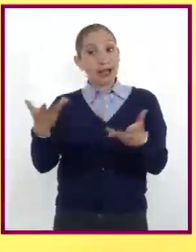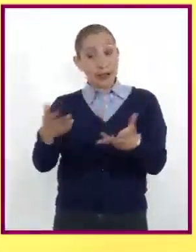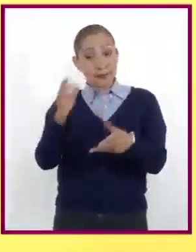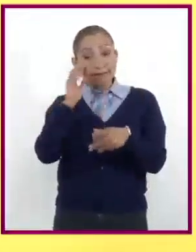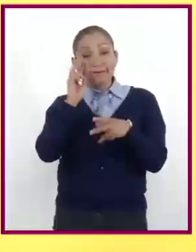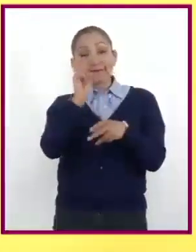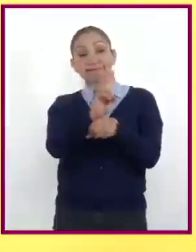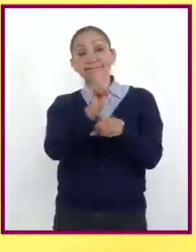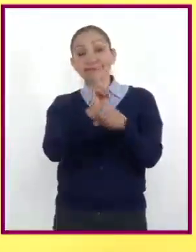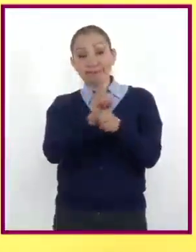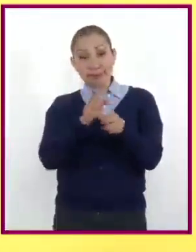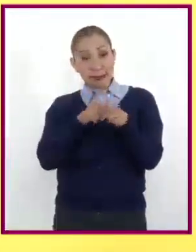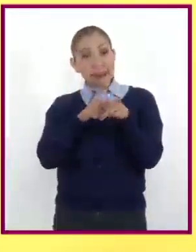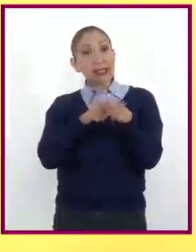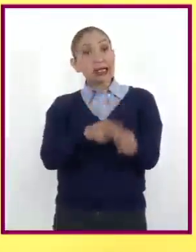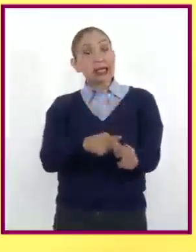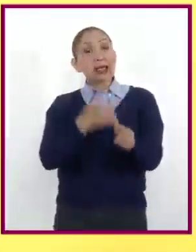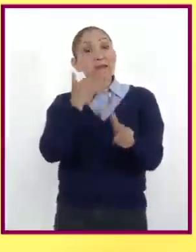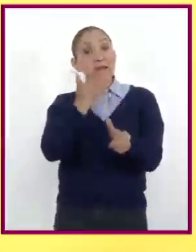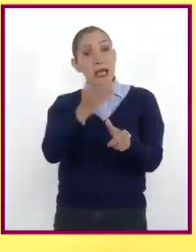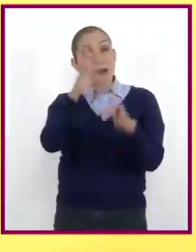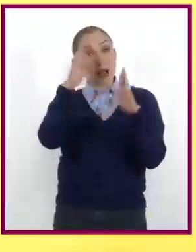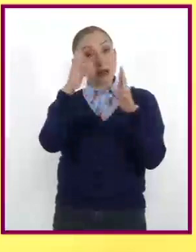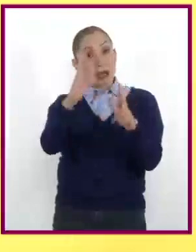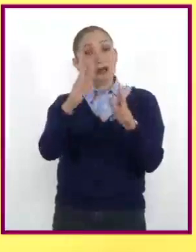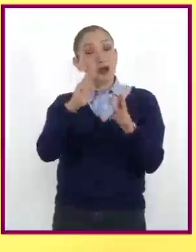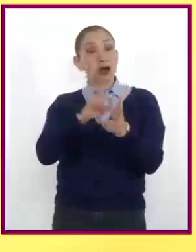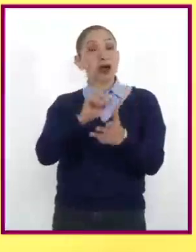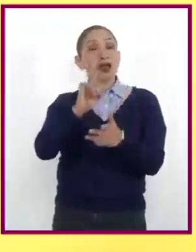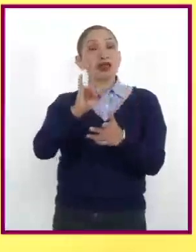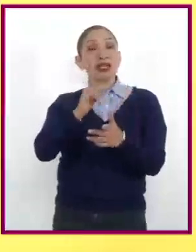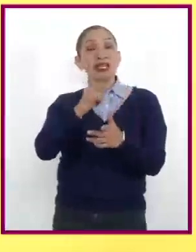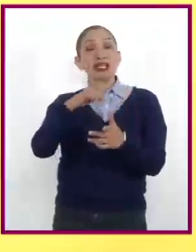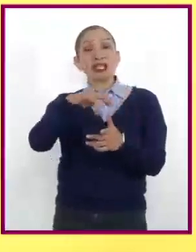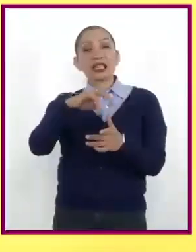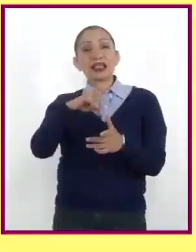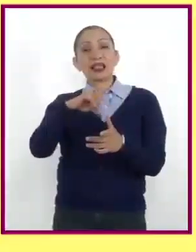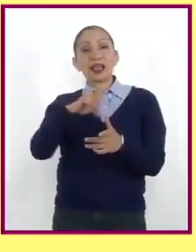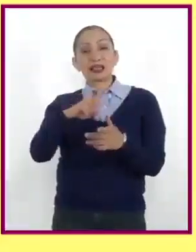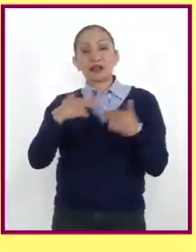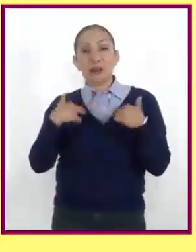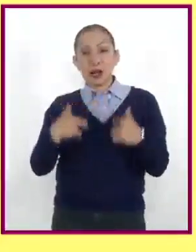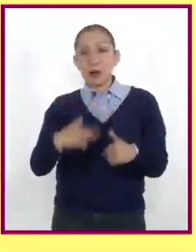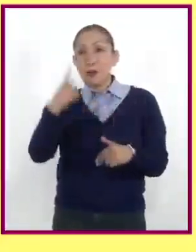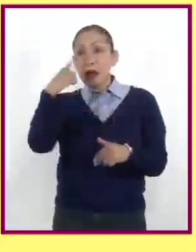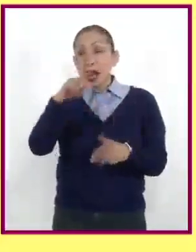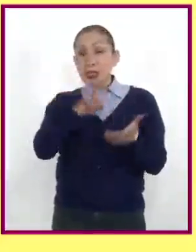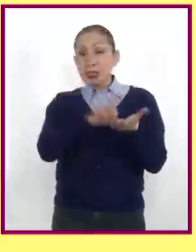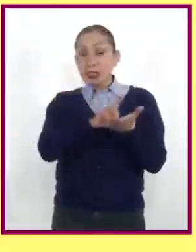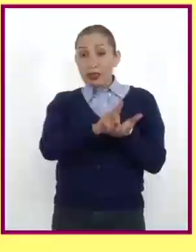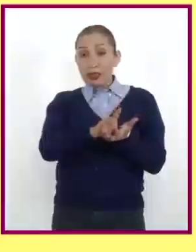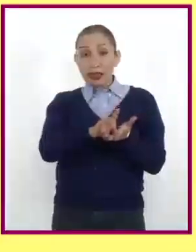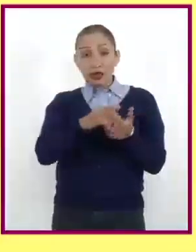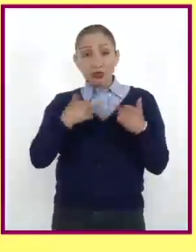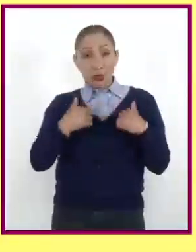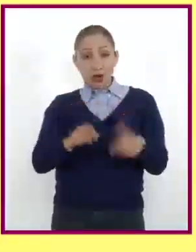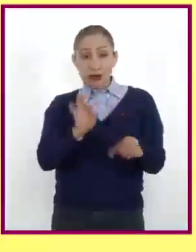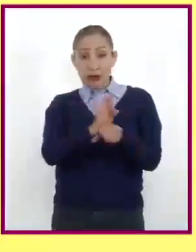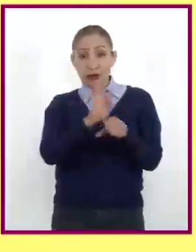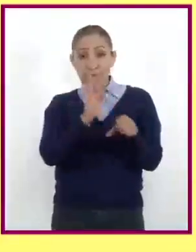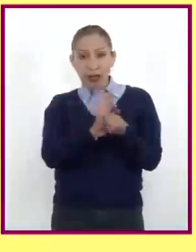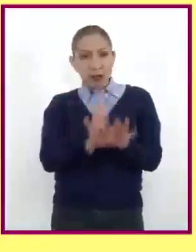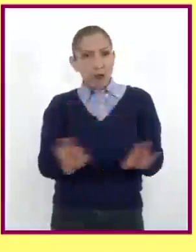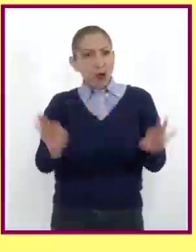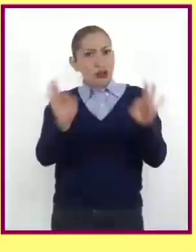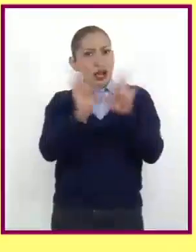y garantizar que se mantenga un marco de respeto a la dignidad humana. Para defender sus derechos es importante que,